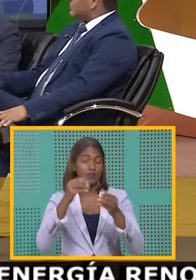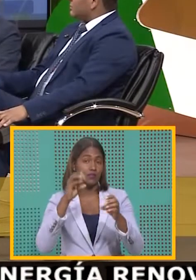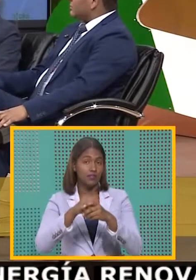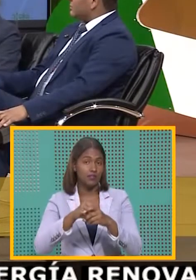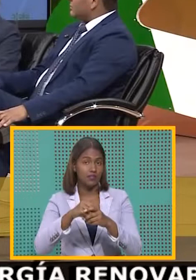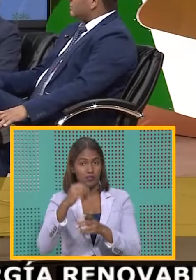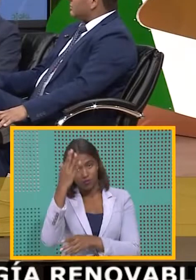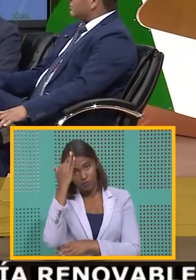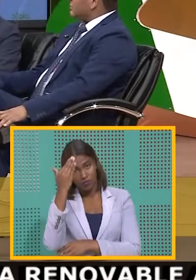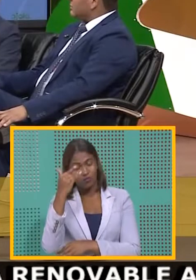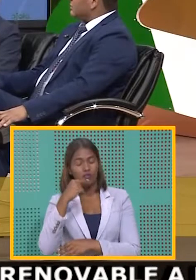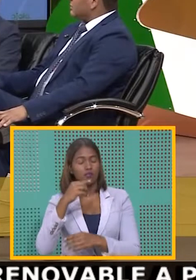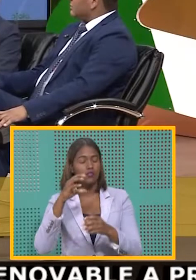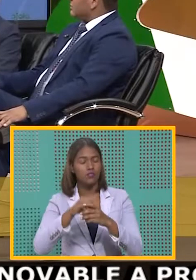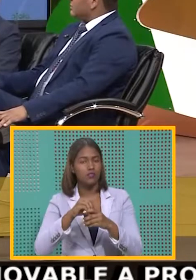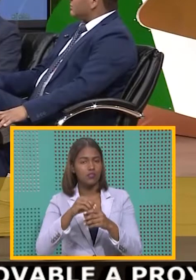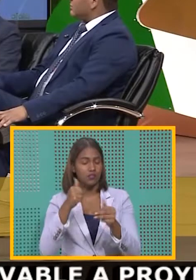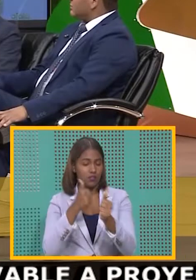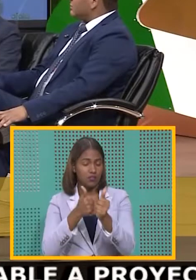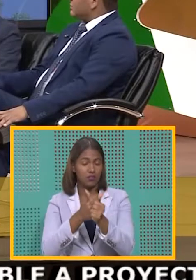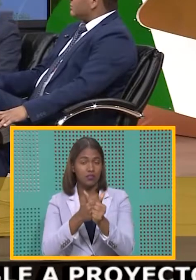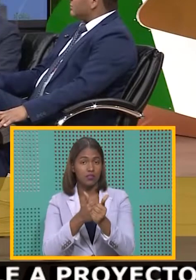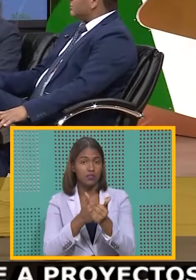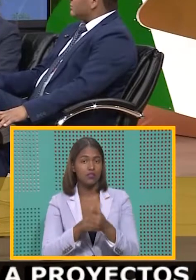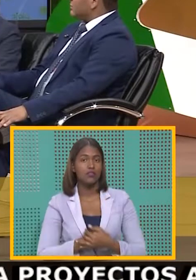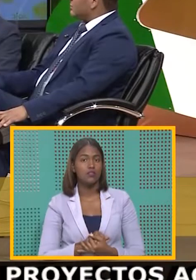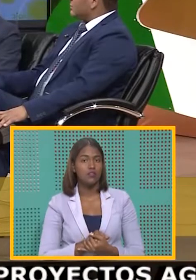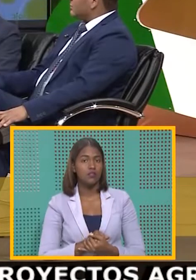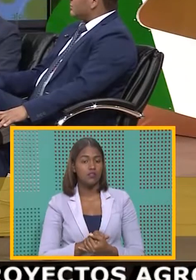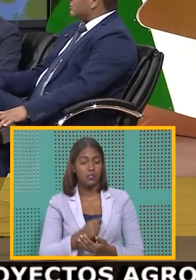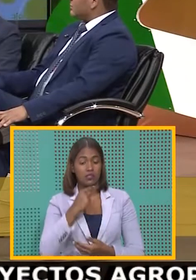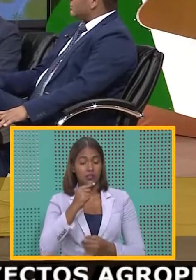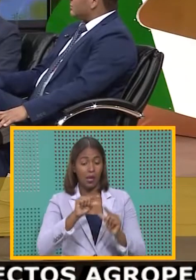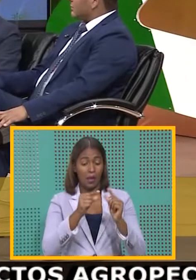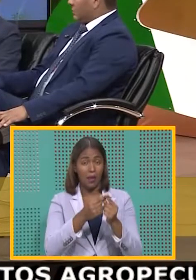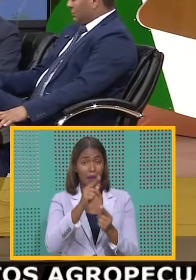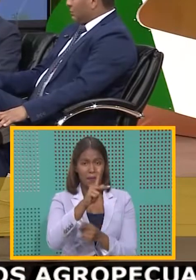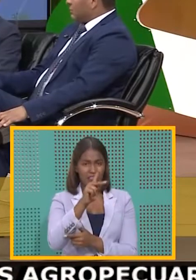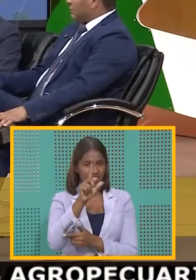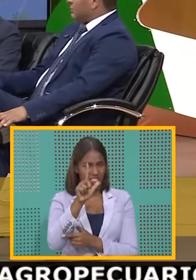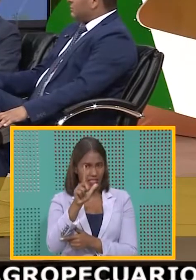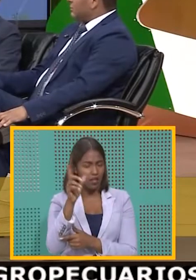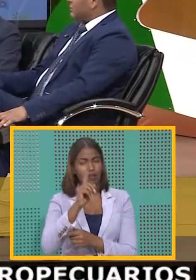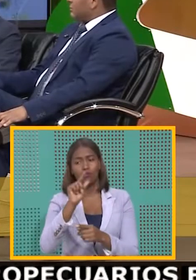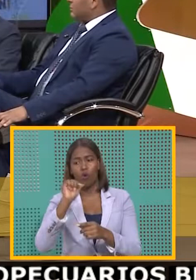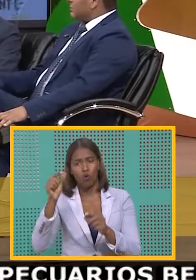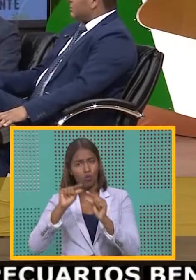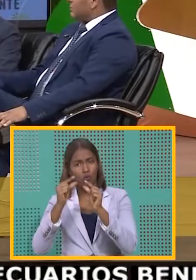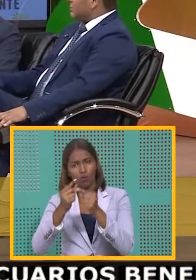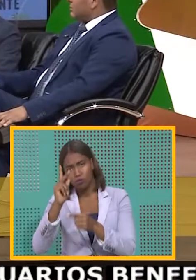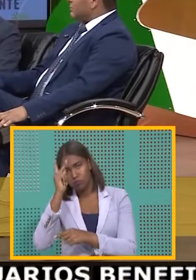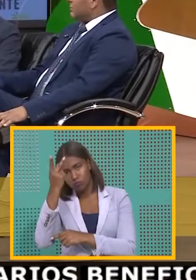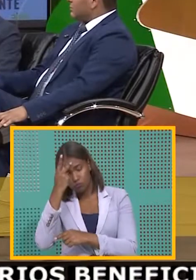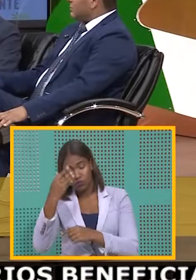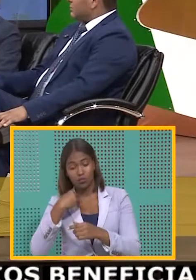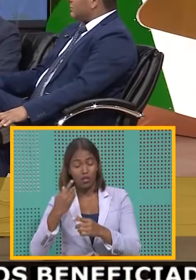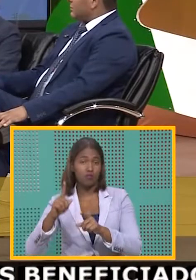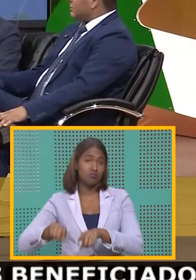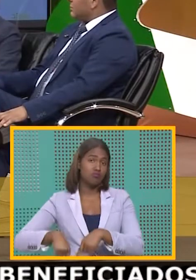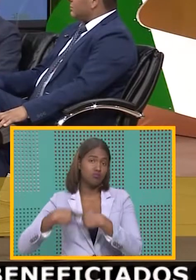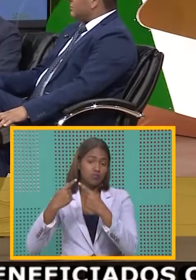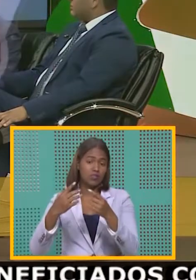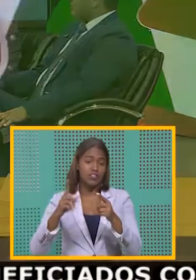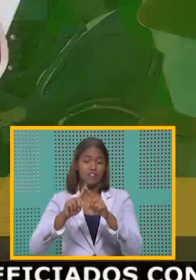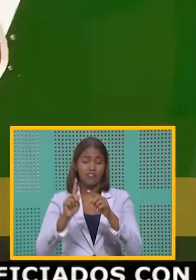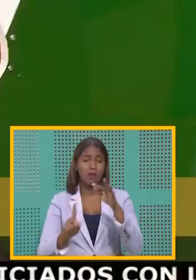Porque los partidos han tenido, no tanto así en el PLD, pero muchos partidos han tenido a través del tiempo grandes